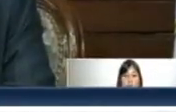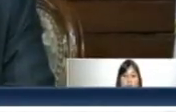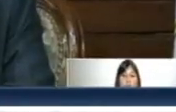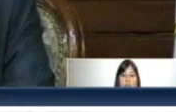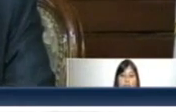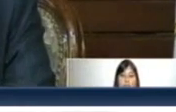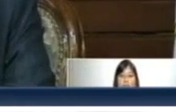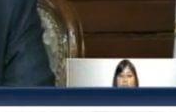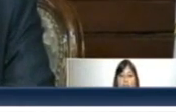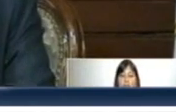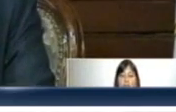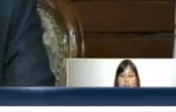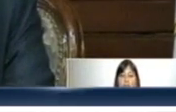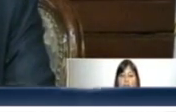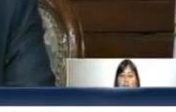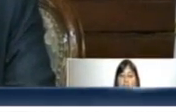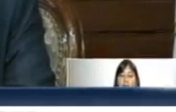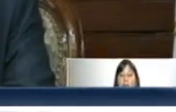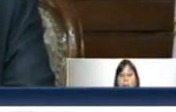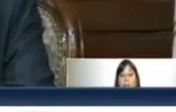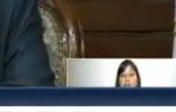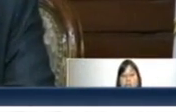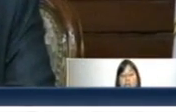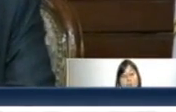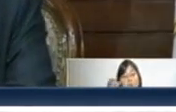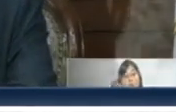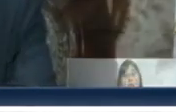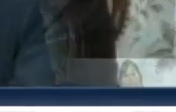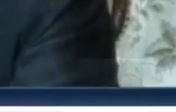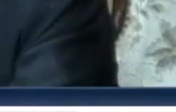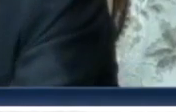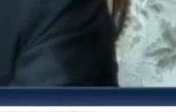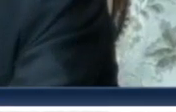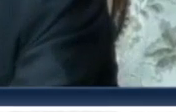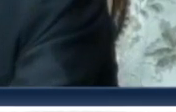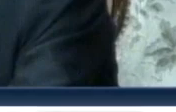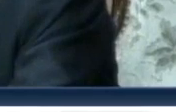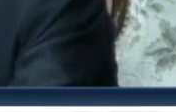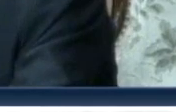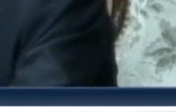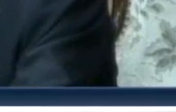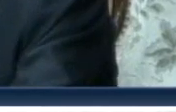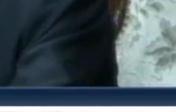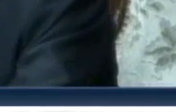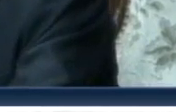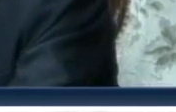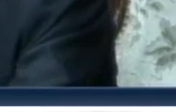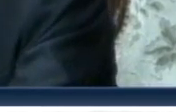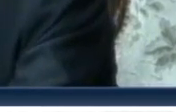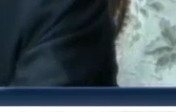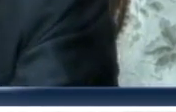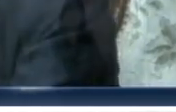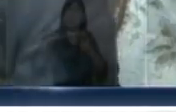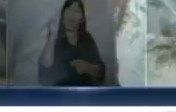pesos en cargos que no existen O al menos de los que no se pudo rendir cuentas se trata de los famosos